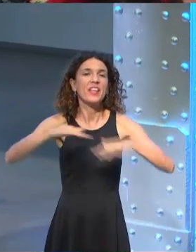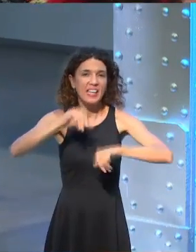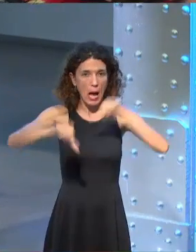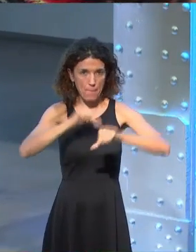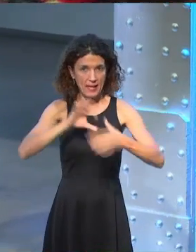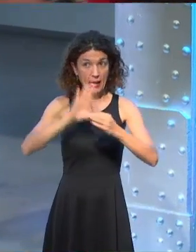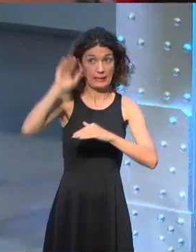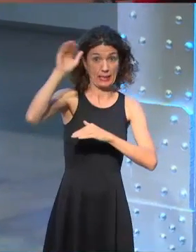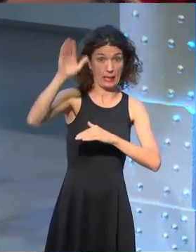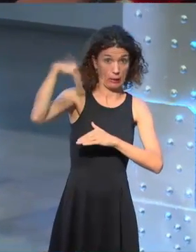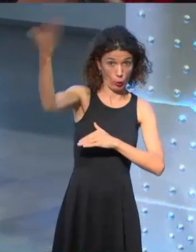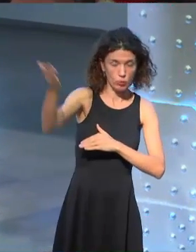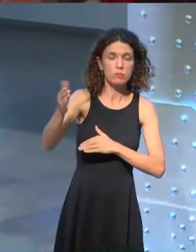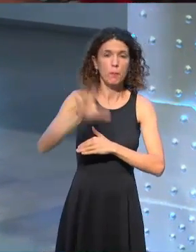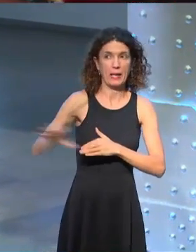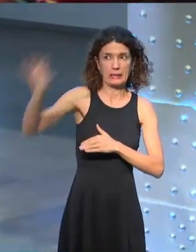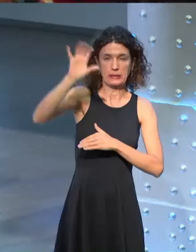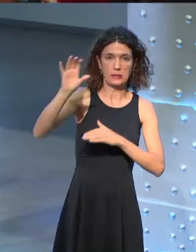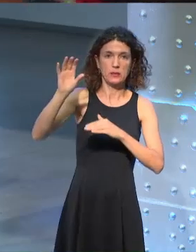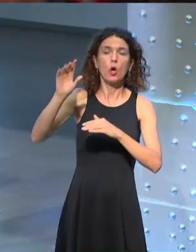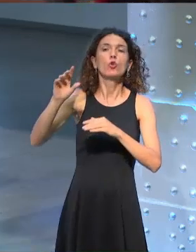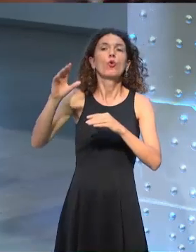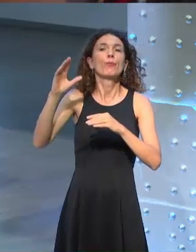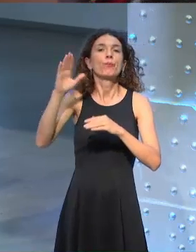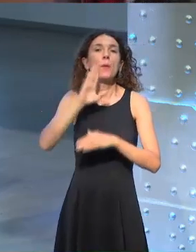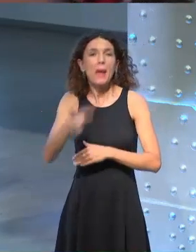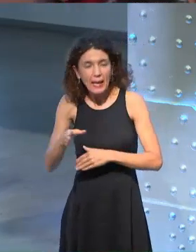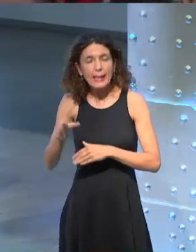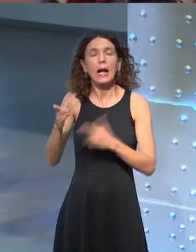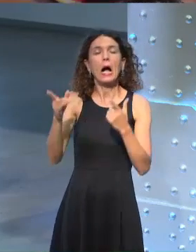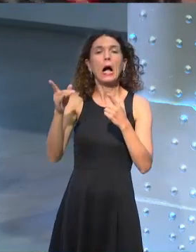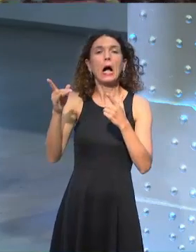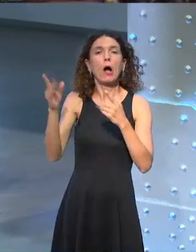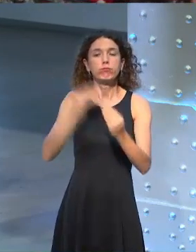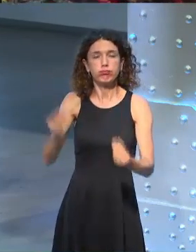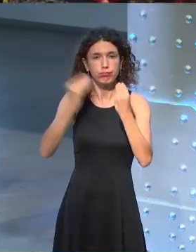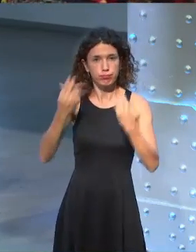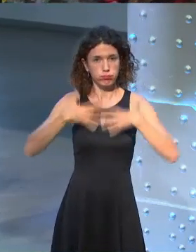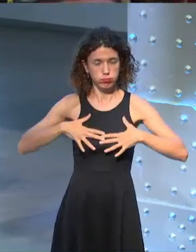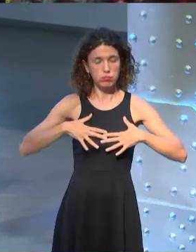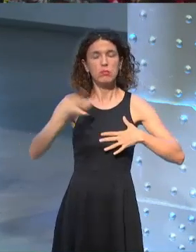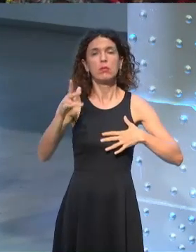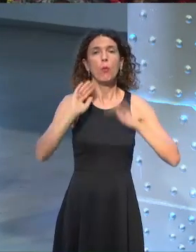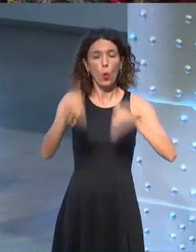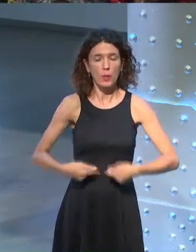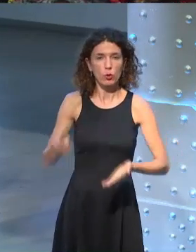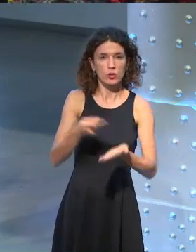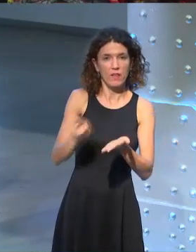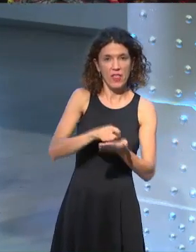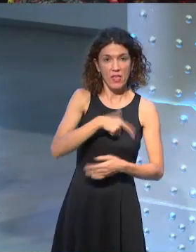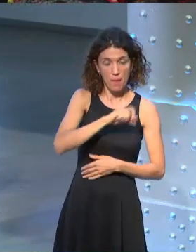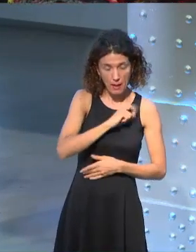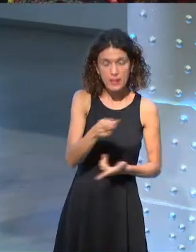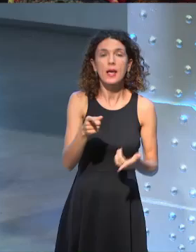extranjero, estuve investigando fuera, en Bélgica, durante, unos años, me volví a España, me especialicé